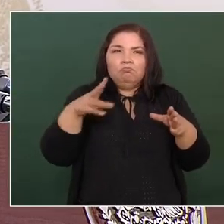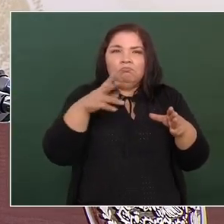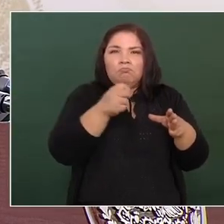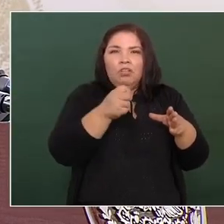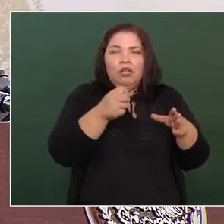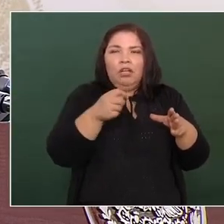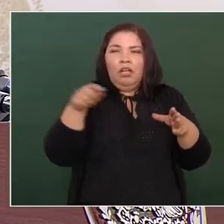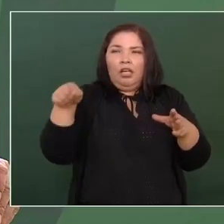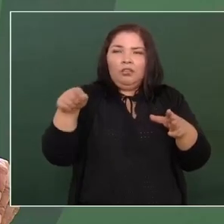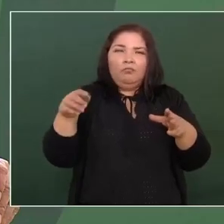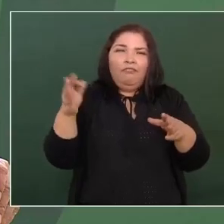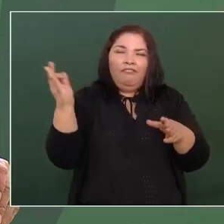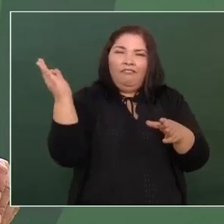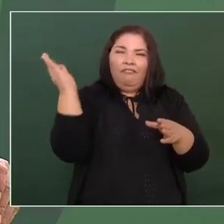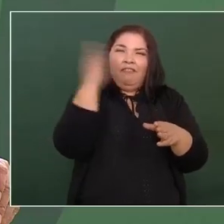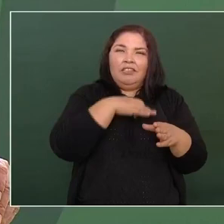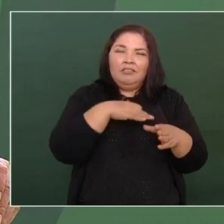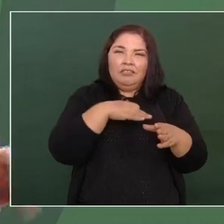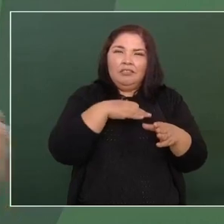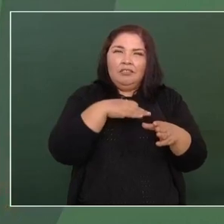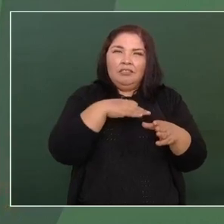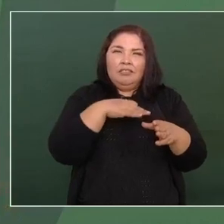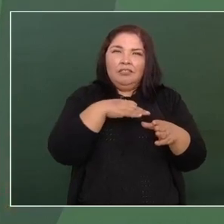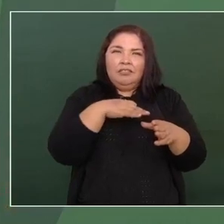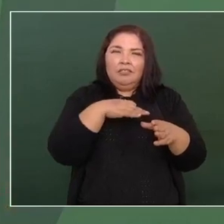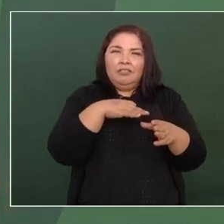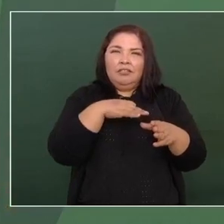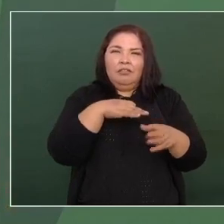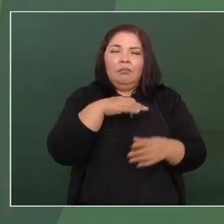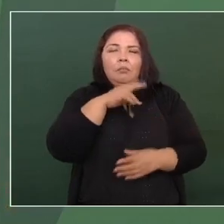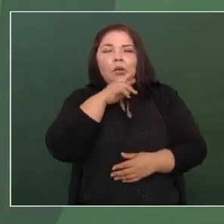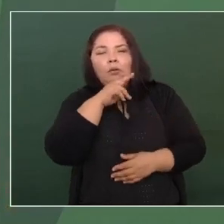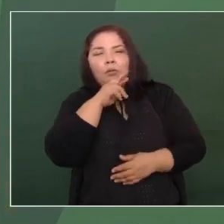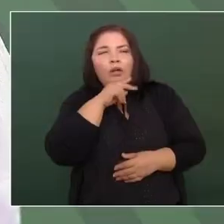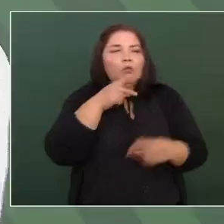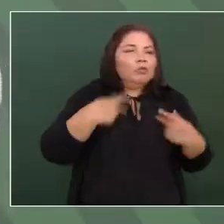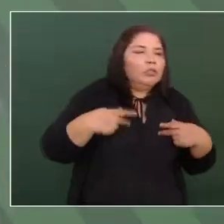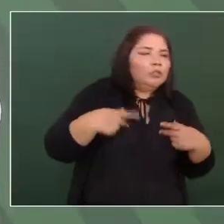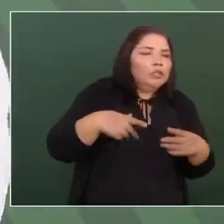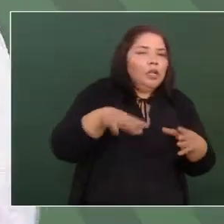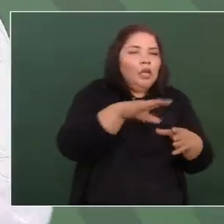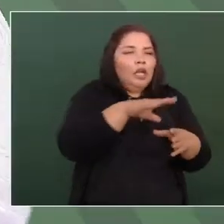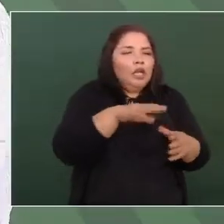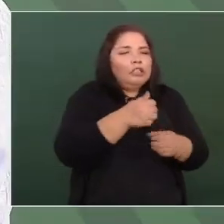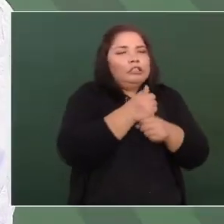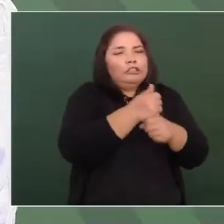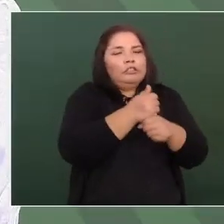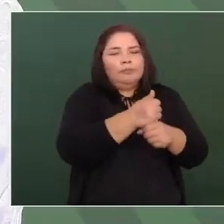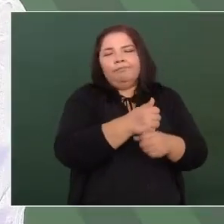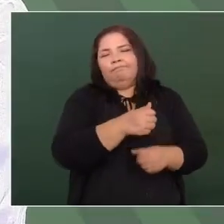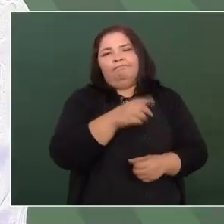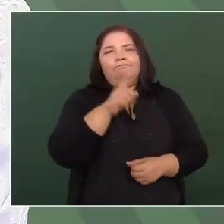Es falso que les preocupe el dolor